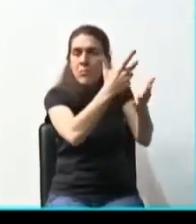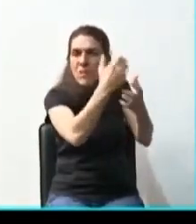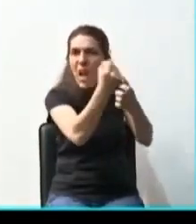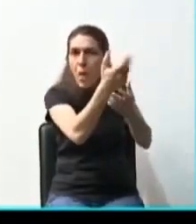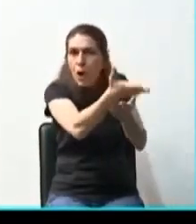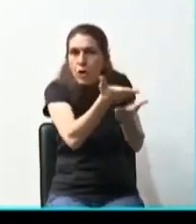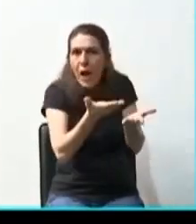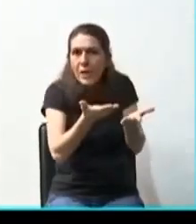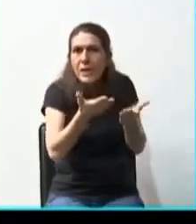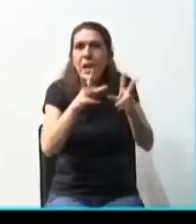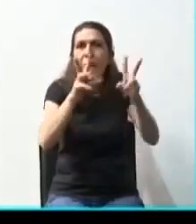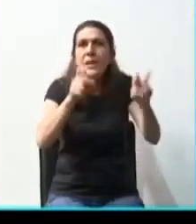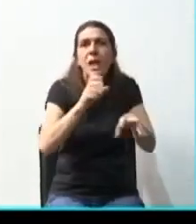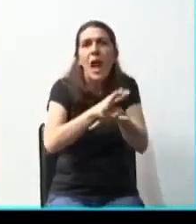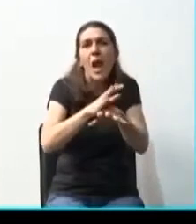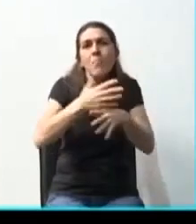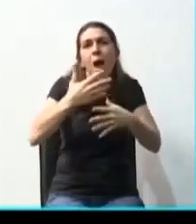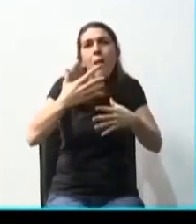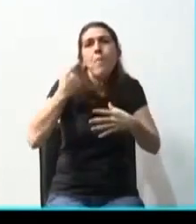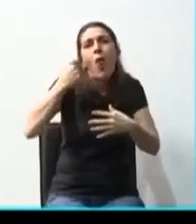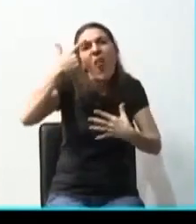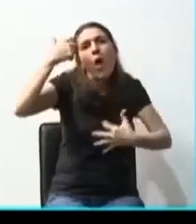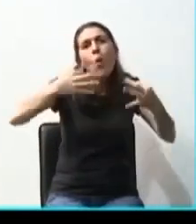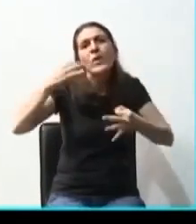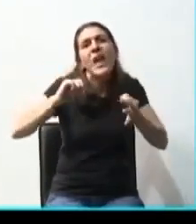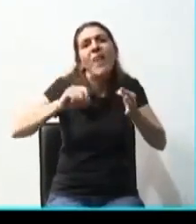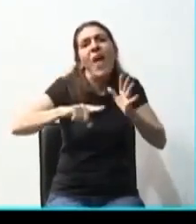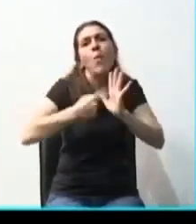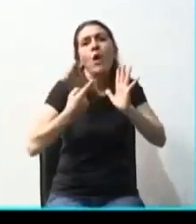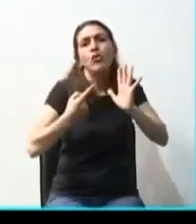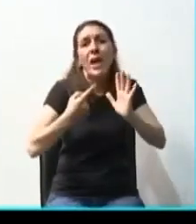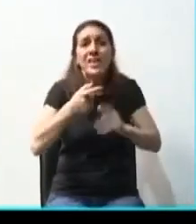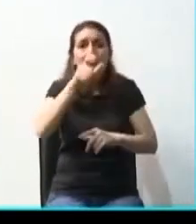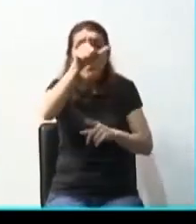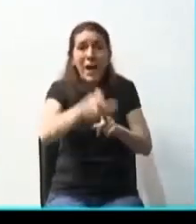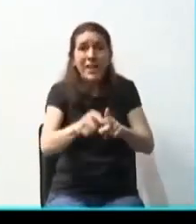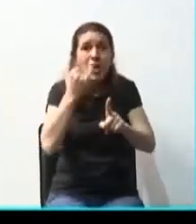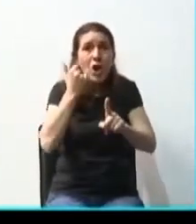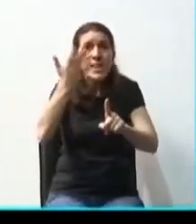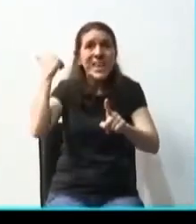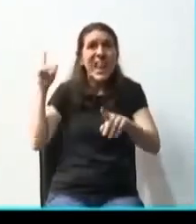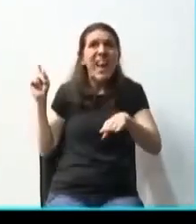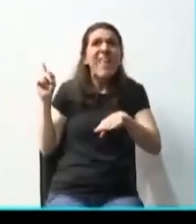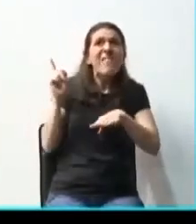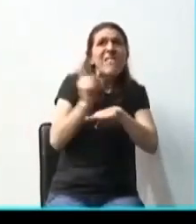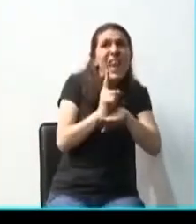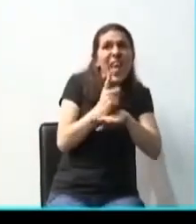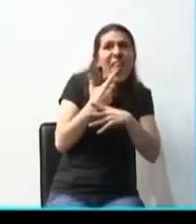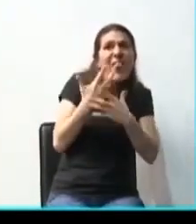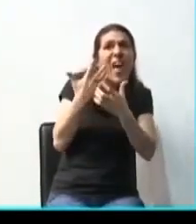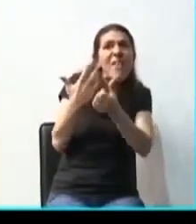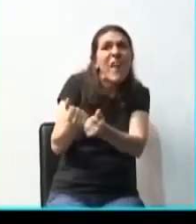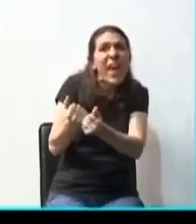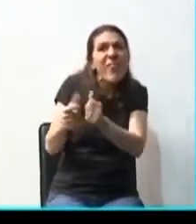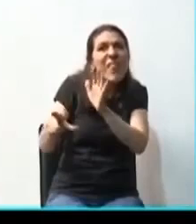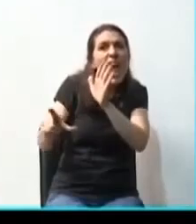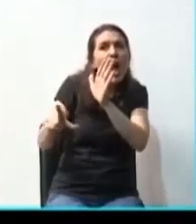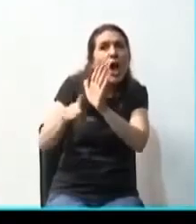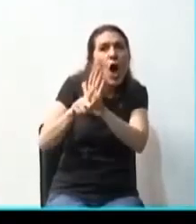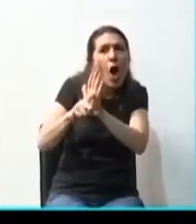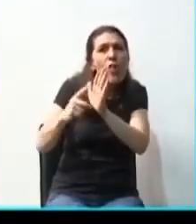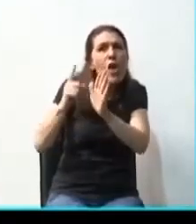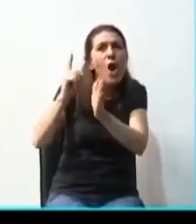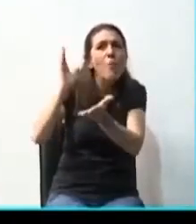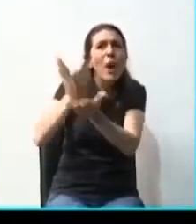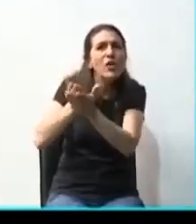es también el máximo órgano judicial de la Ciudad de Buenos Aires, de una persona que vino acá a defender un código procesal penal que lo